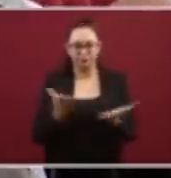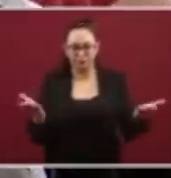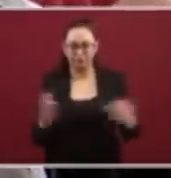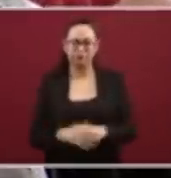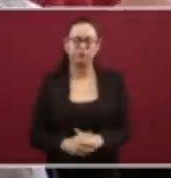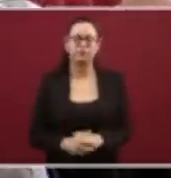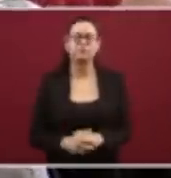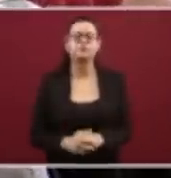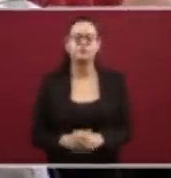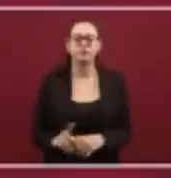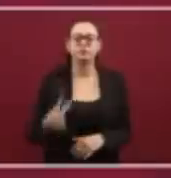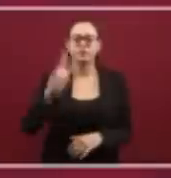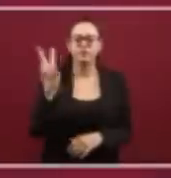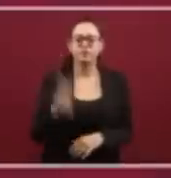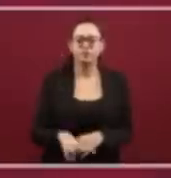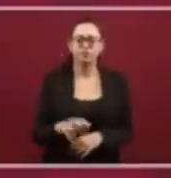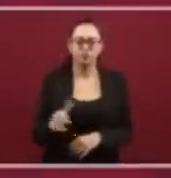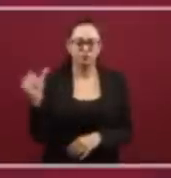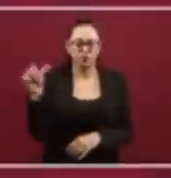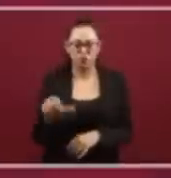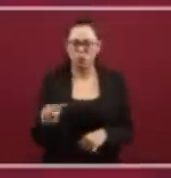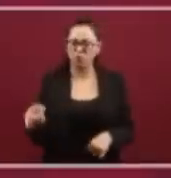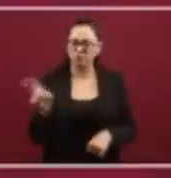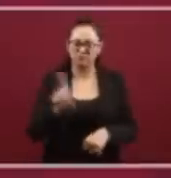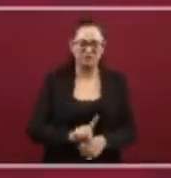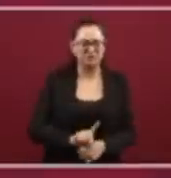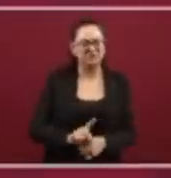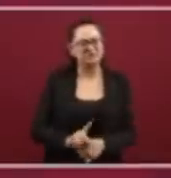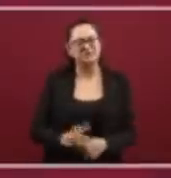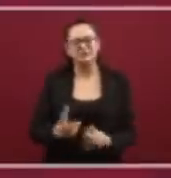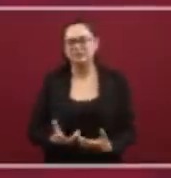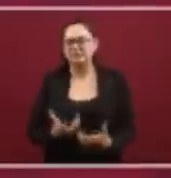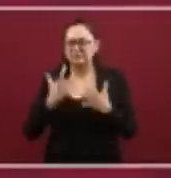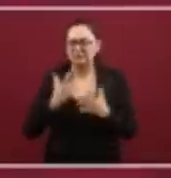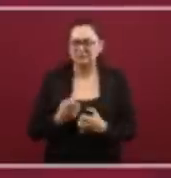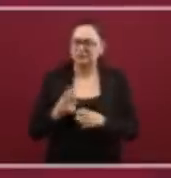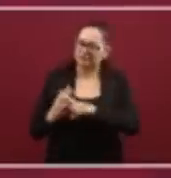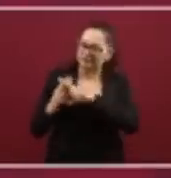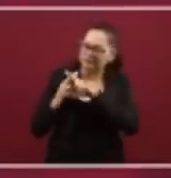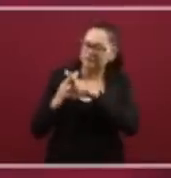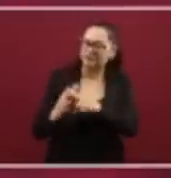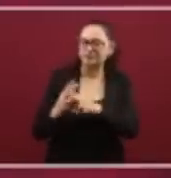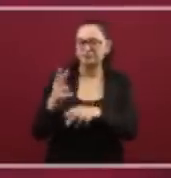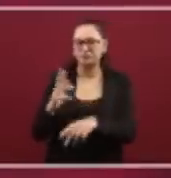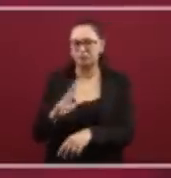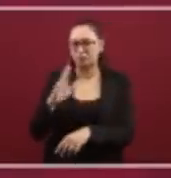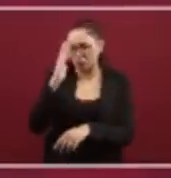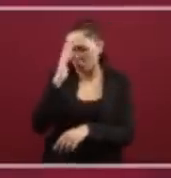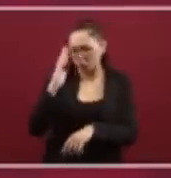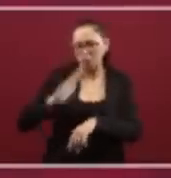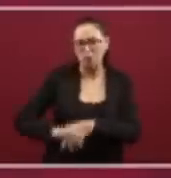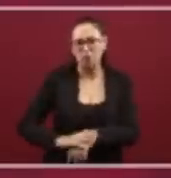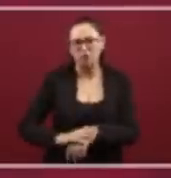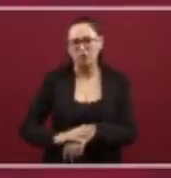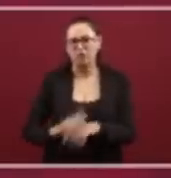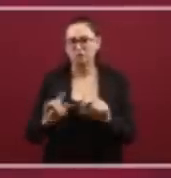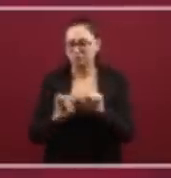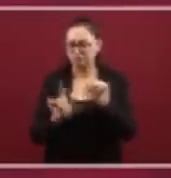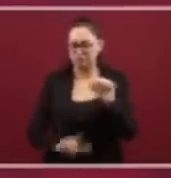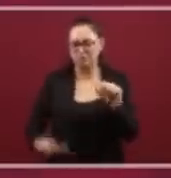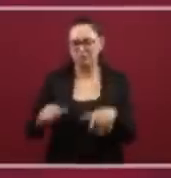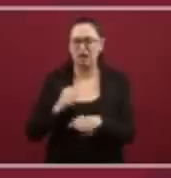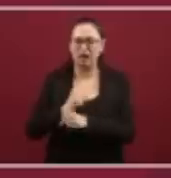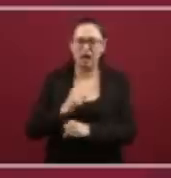el día de hoy es un día de duelo nacional como todos los años